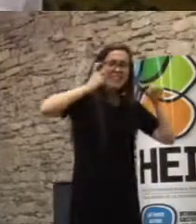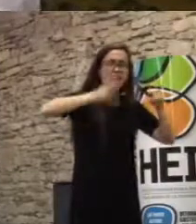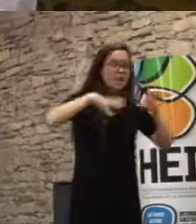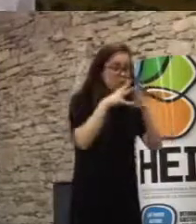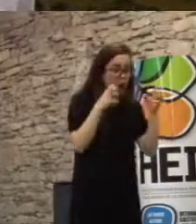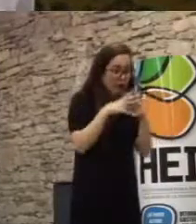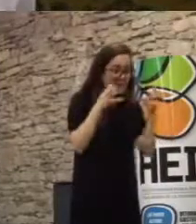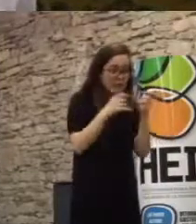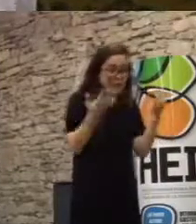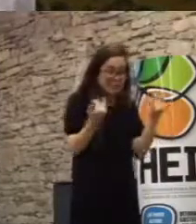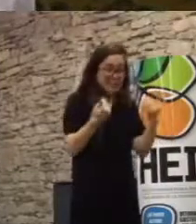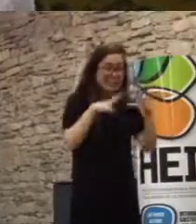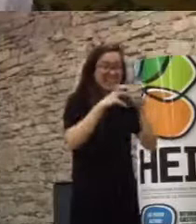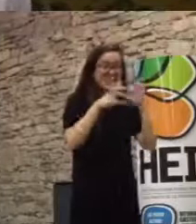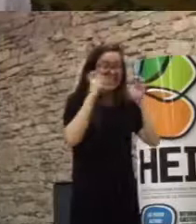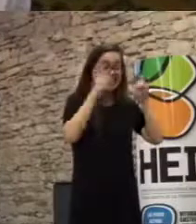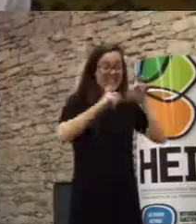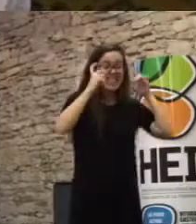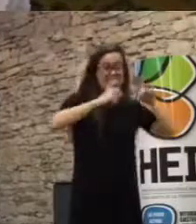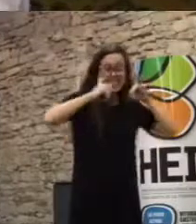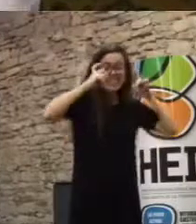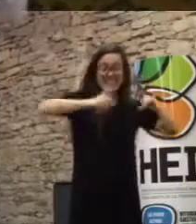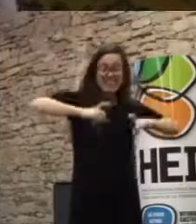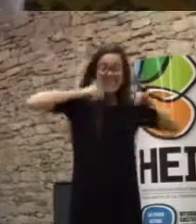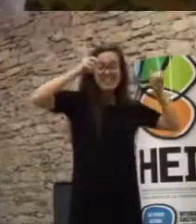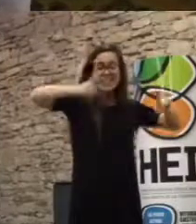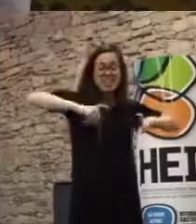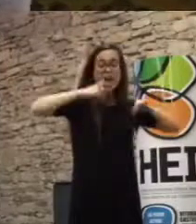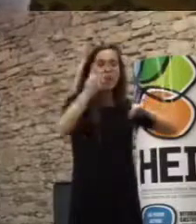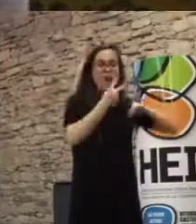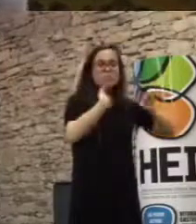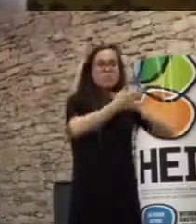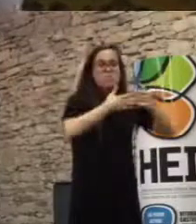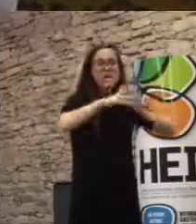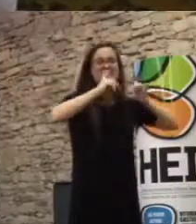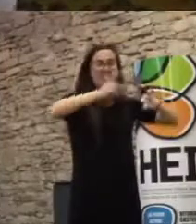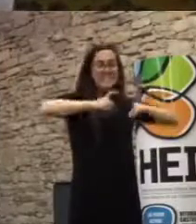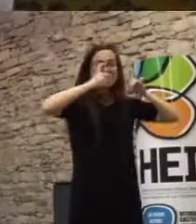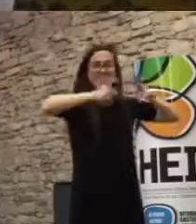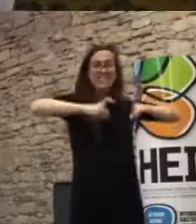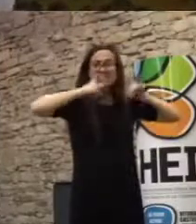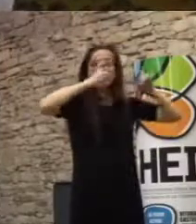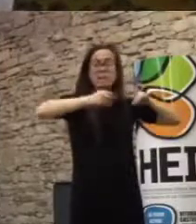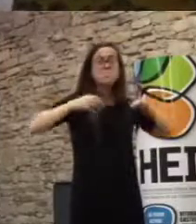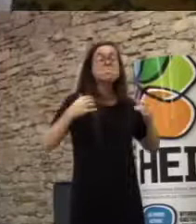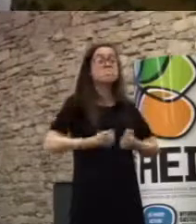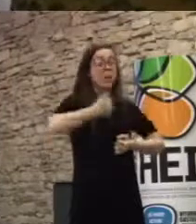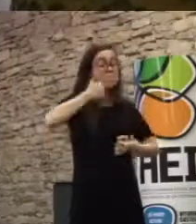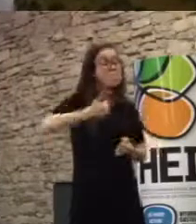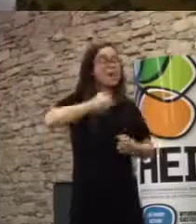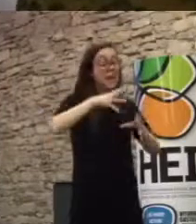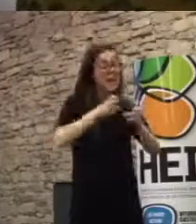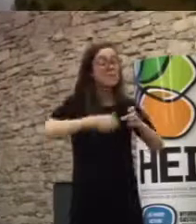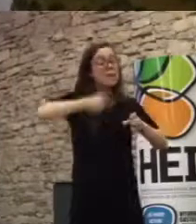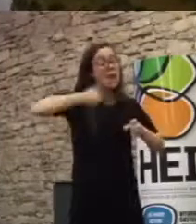con ganas intenta hablar con ganas intenta con las dos manos intentarlo con las dos manos intenta la conafor malos intentarlo esas ganas muchas ganas más ganas más ganas de echarle